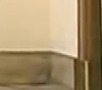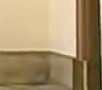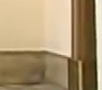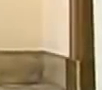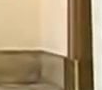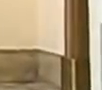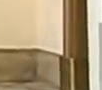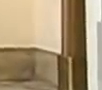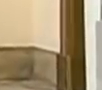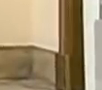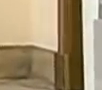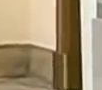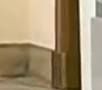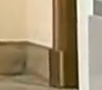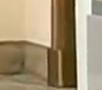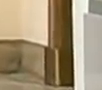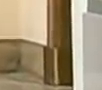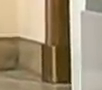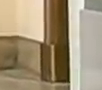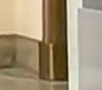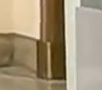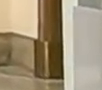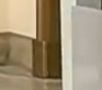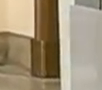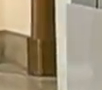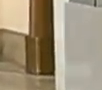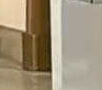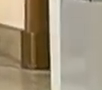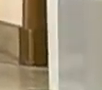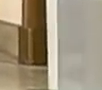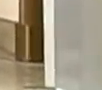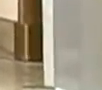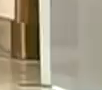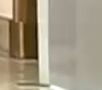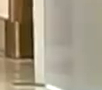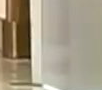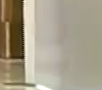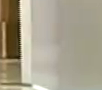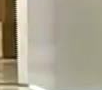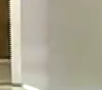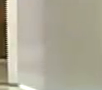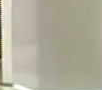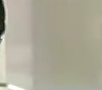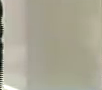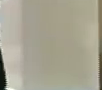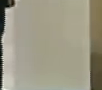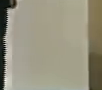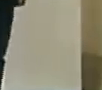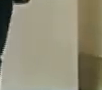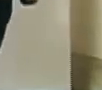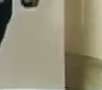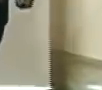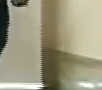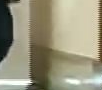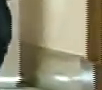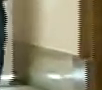estados bolivarianos en el territorio nacional. Las autoridades gubernamentales, en articulación con las